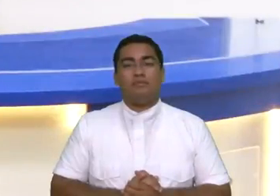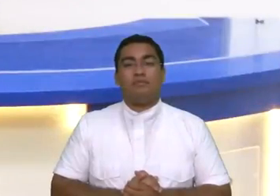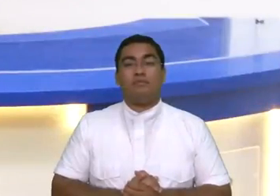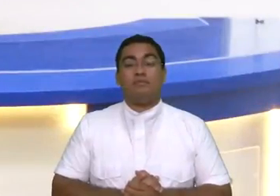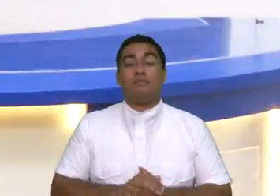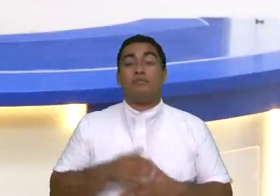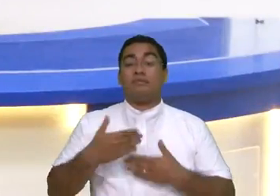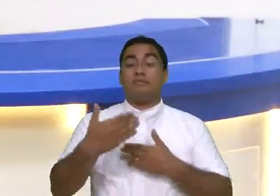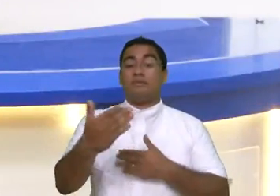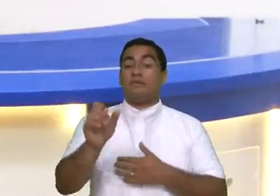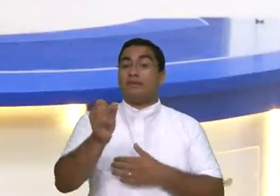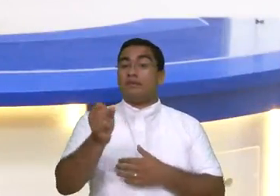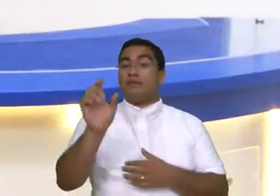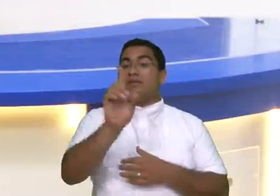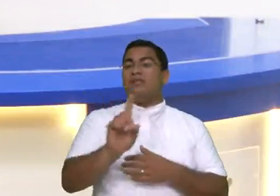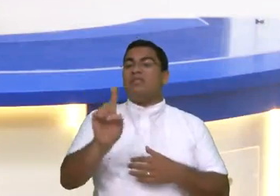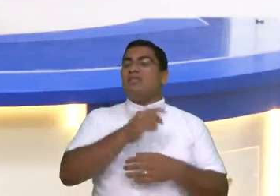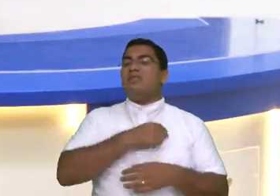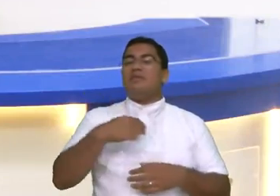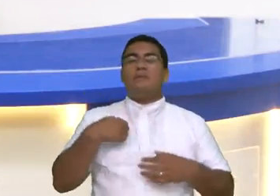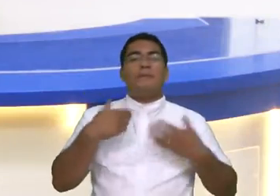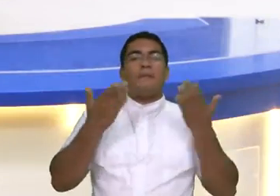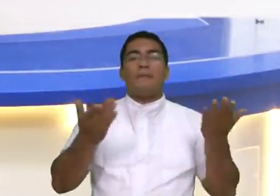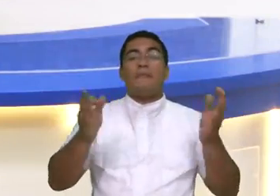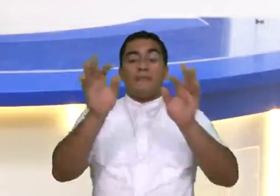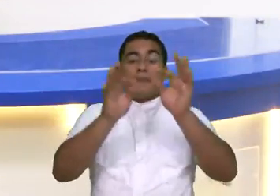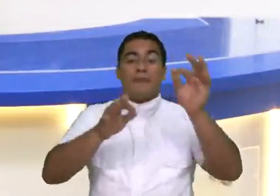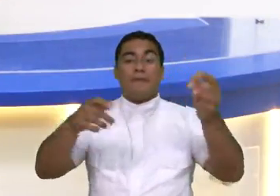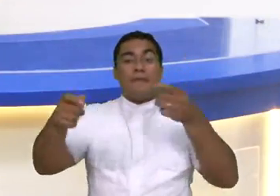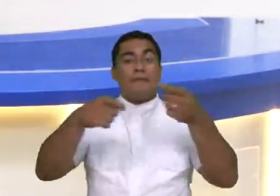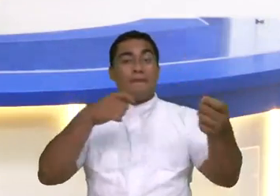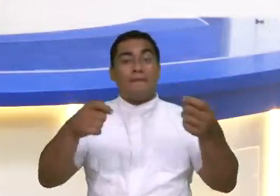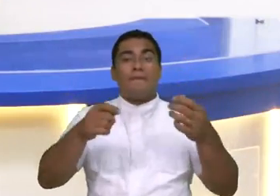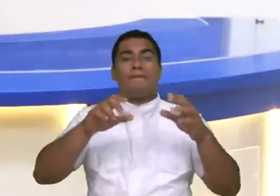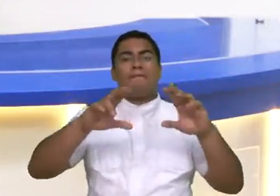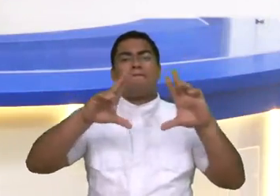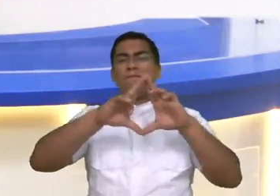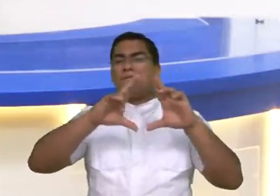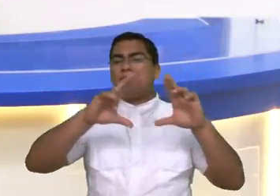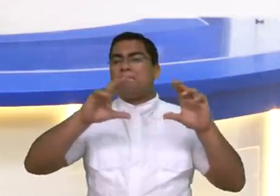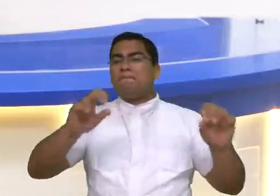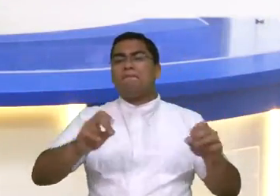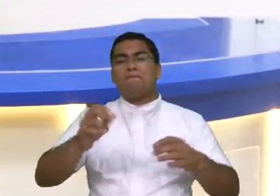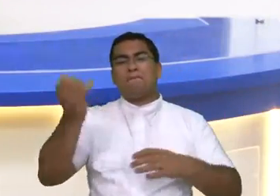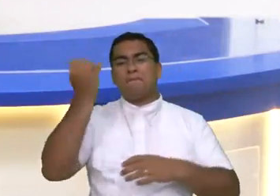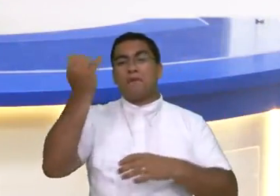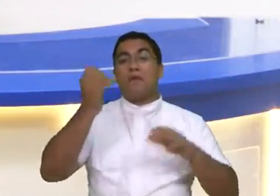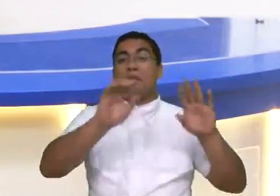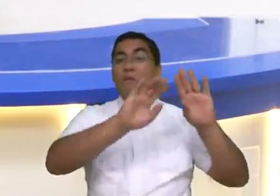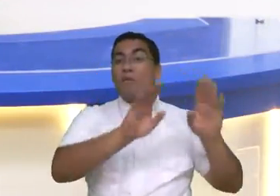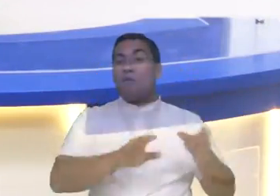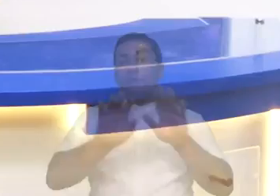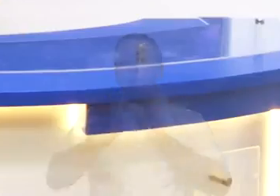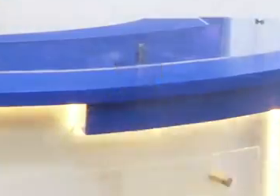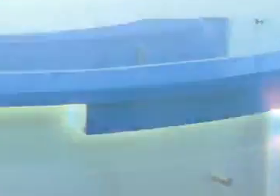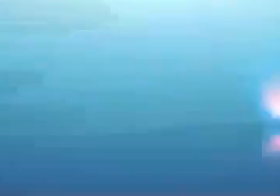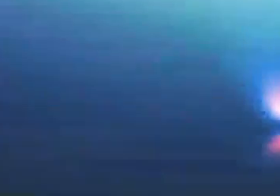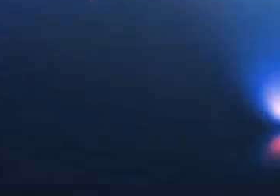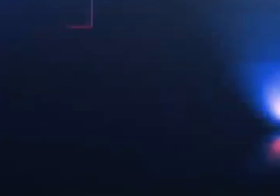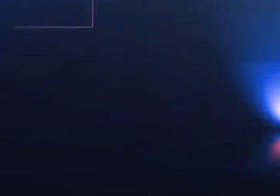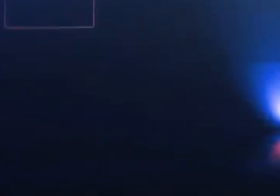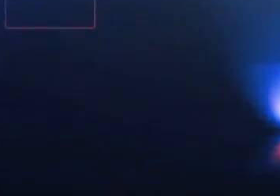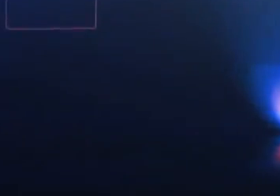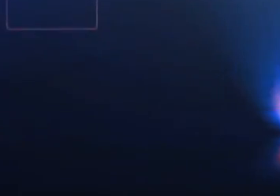Este fin de semana se realizarán ferias en todo el país dedicadas a las mujeres emprendedoras. Vanessa Paz nos amplía.